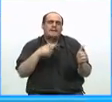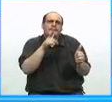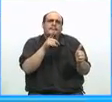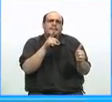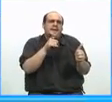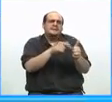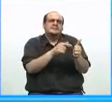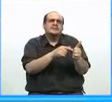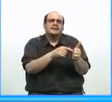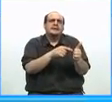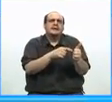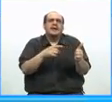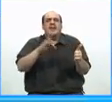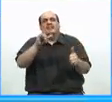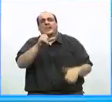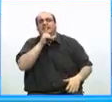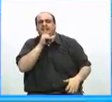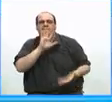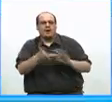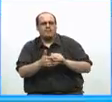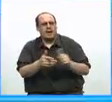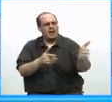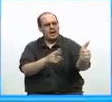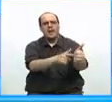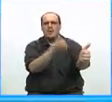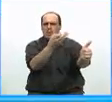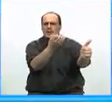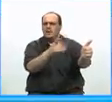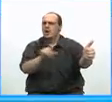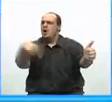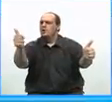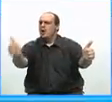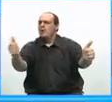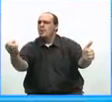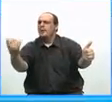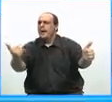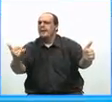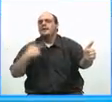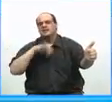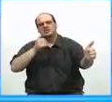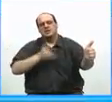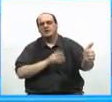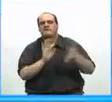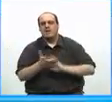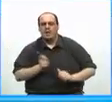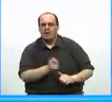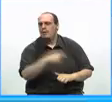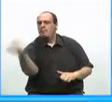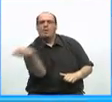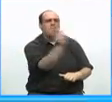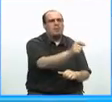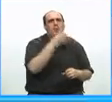coca en este caso Busca busca tener variante Busca que que la pelota también le llegue a oír que que tengamos un poco más de juego